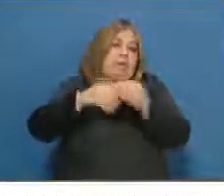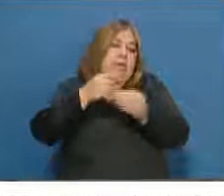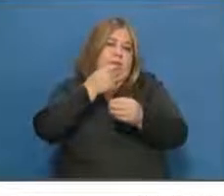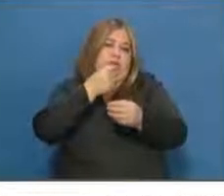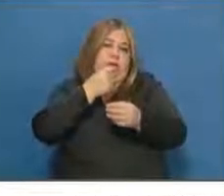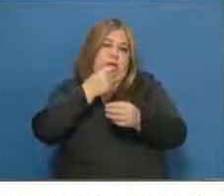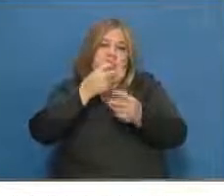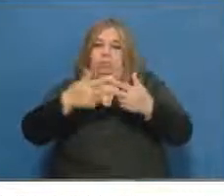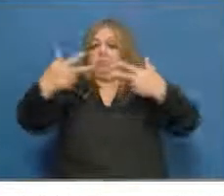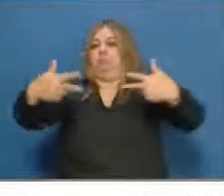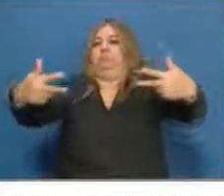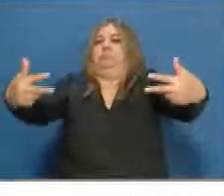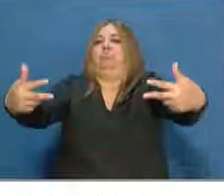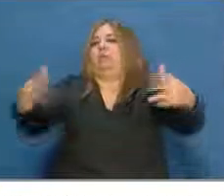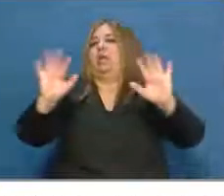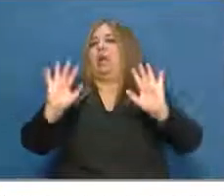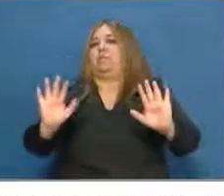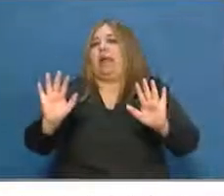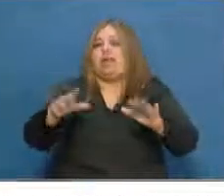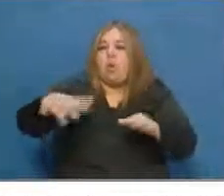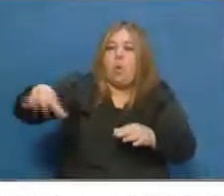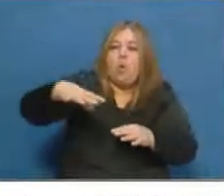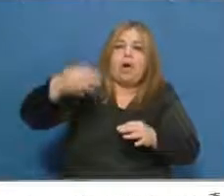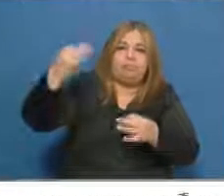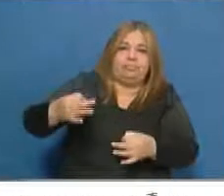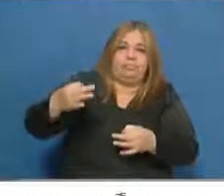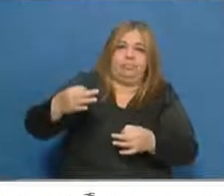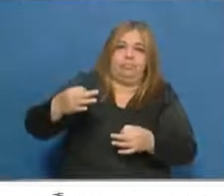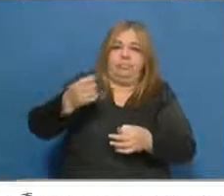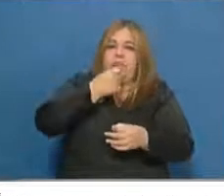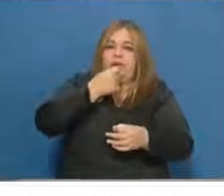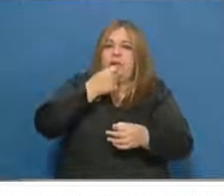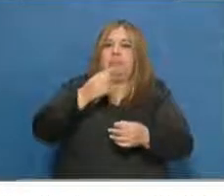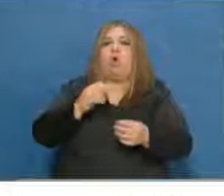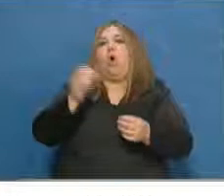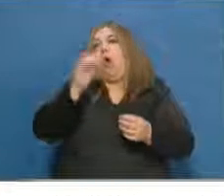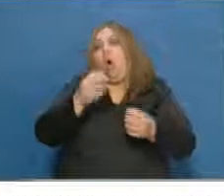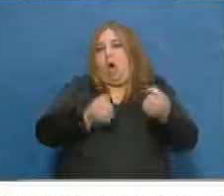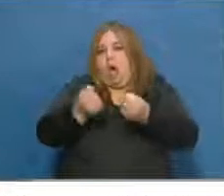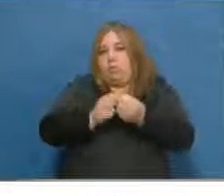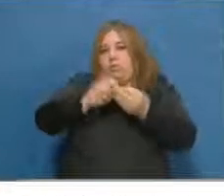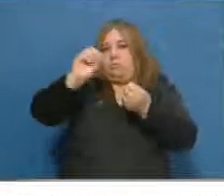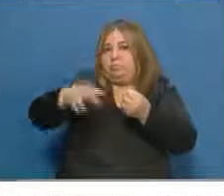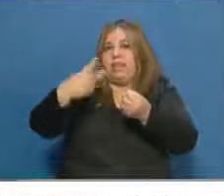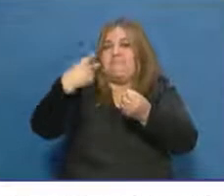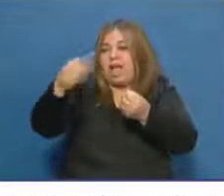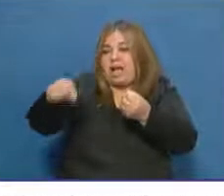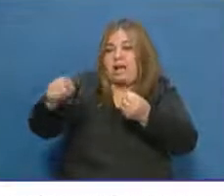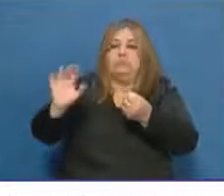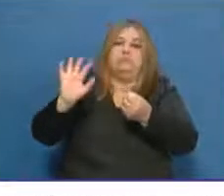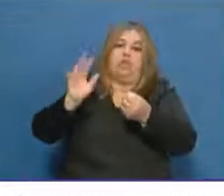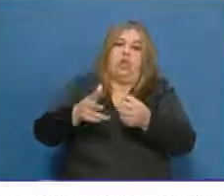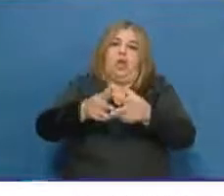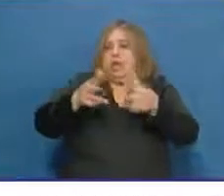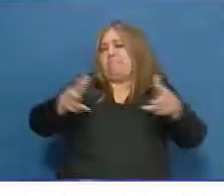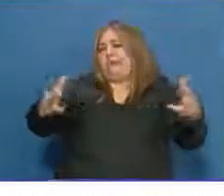estacionamiento. Se va a disponer allí un lugar específico para aquellos que vayan a esperar a algún pasajero o a dejar a alguno para que lo hagan en la playa de estacionamiento. Hay